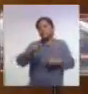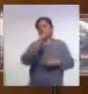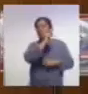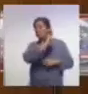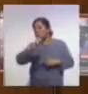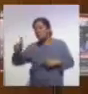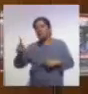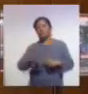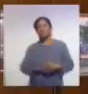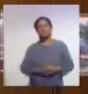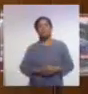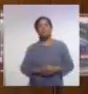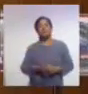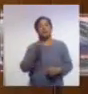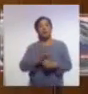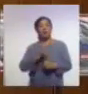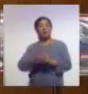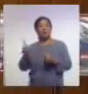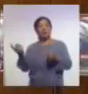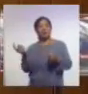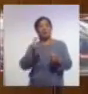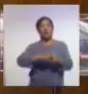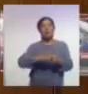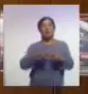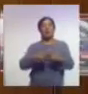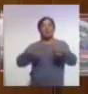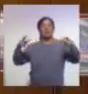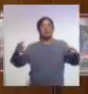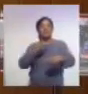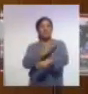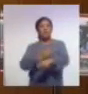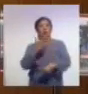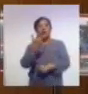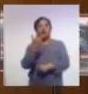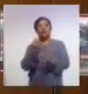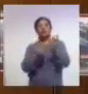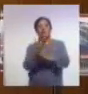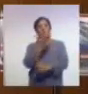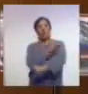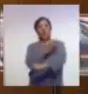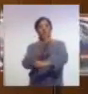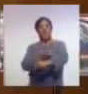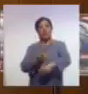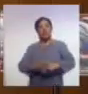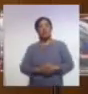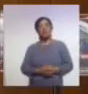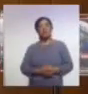se integran a la gran familia del Registro Civil 8 nuevos compañeros con los